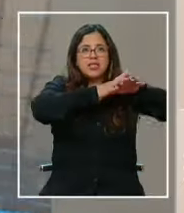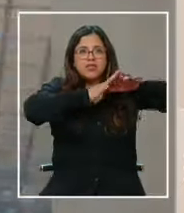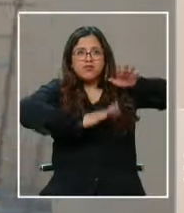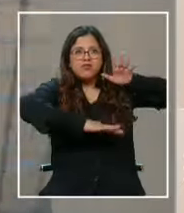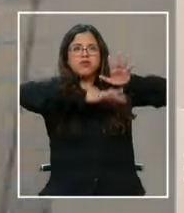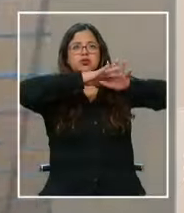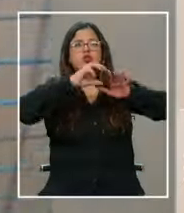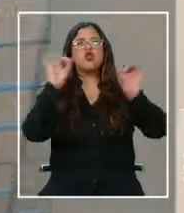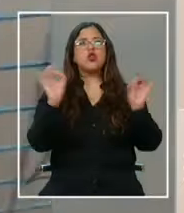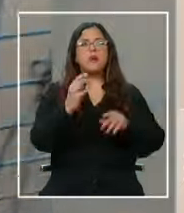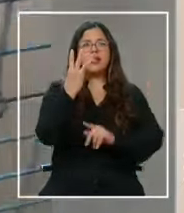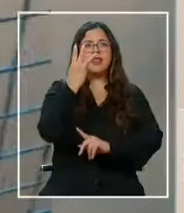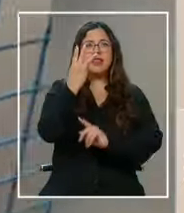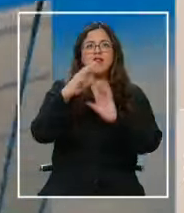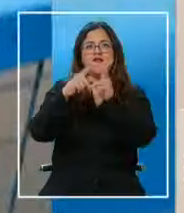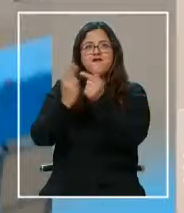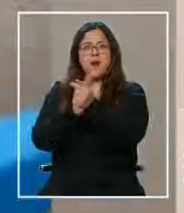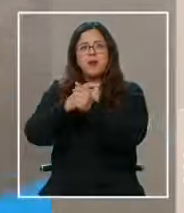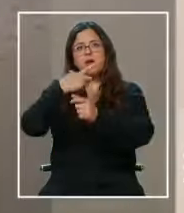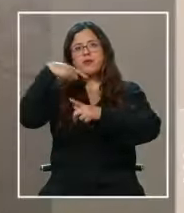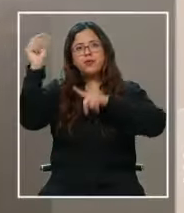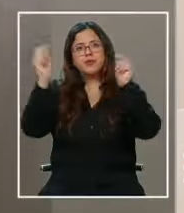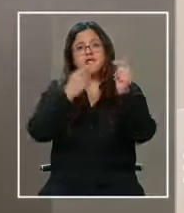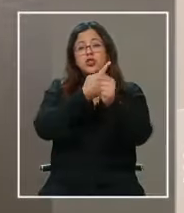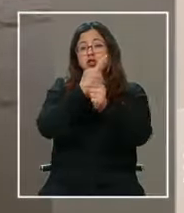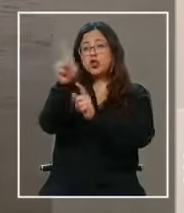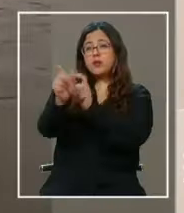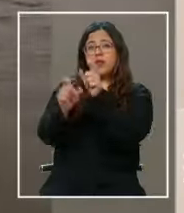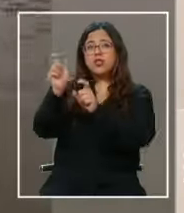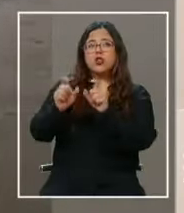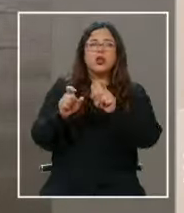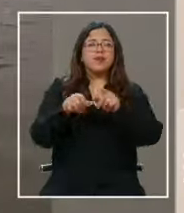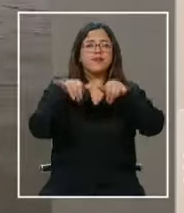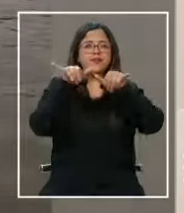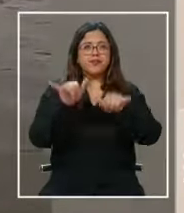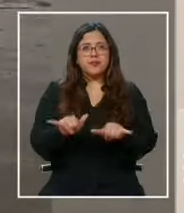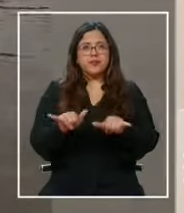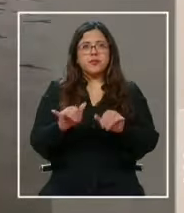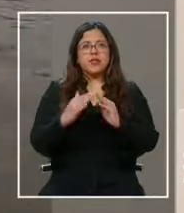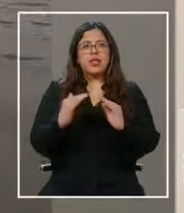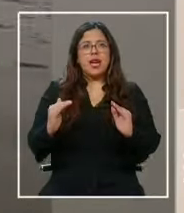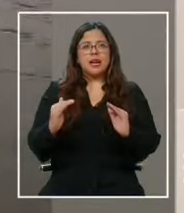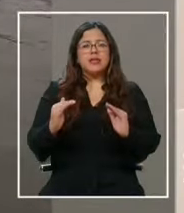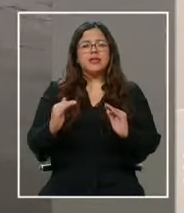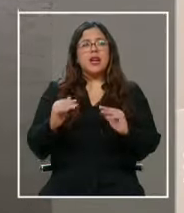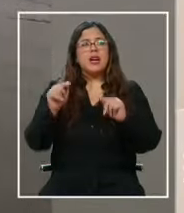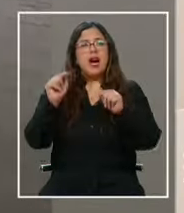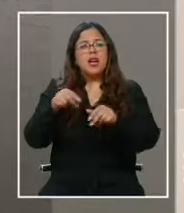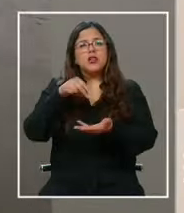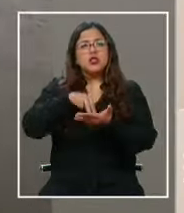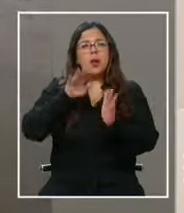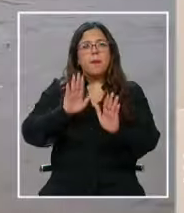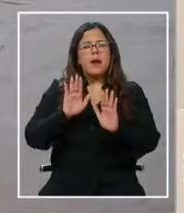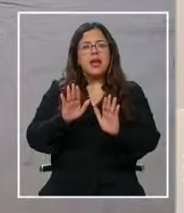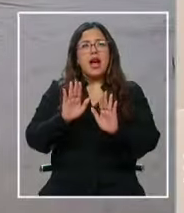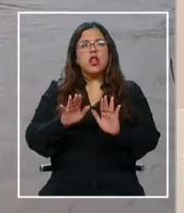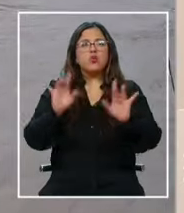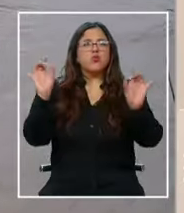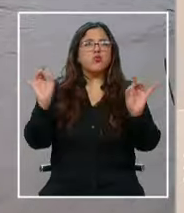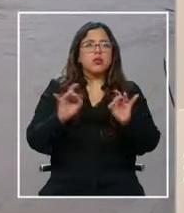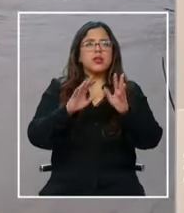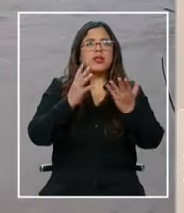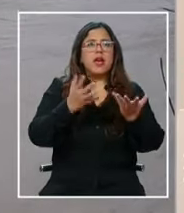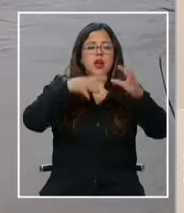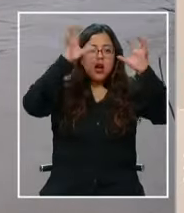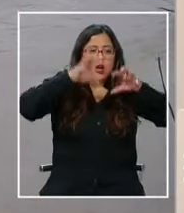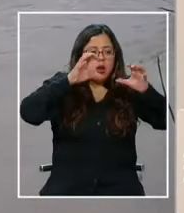3 de ellas evacuaron durante esta tarde. Los demás quisieron permanecer en sus casas. Dicen que van a estar a la espera de este eventual